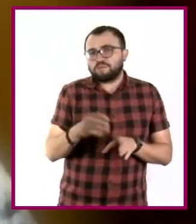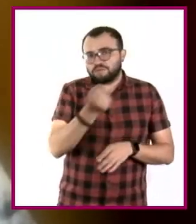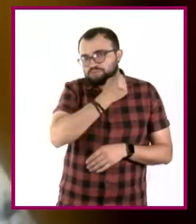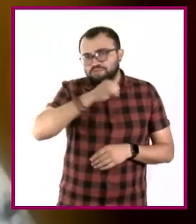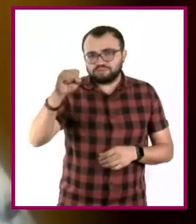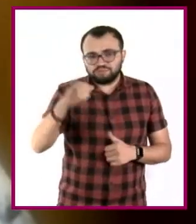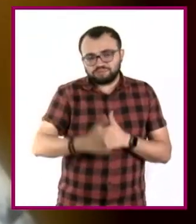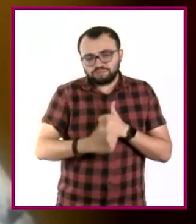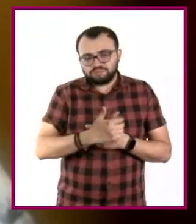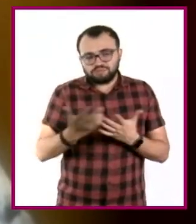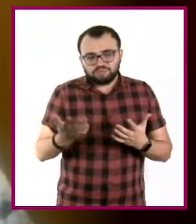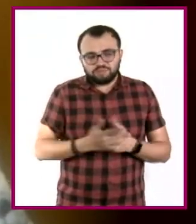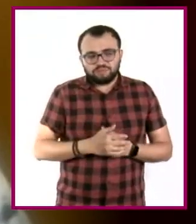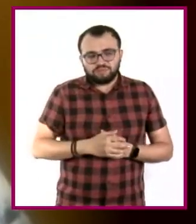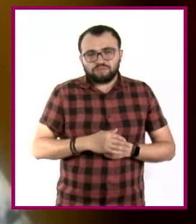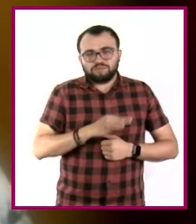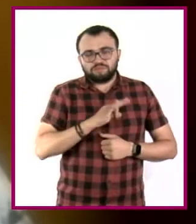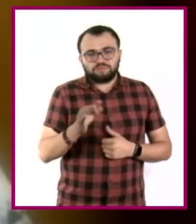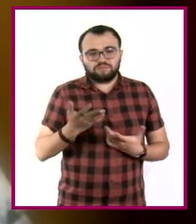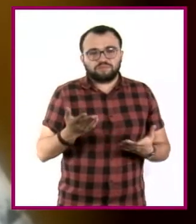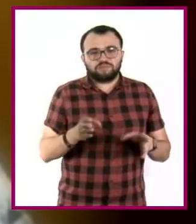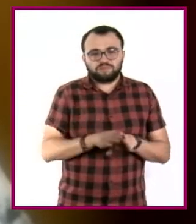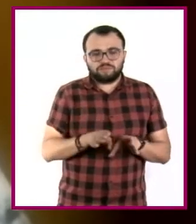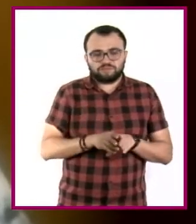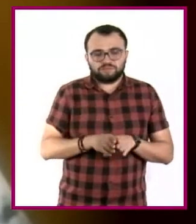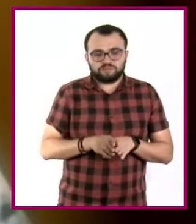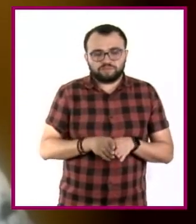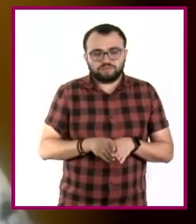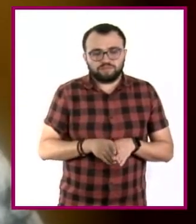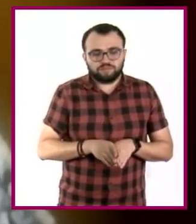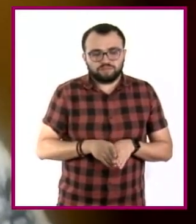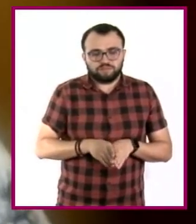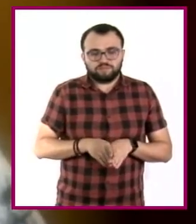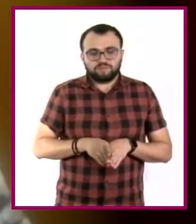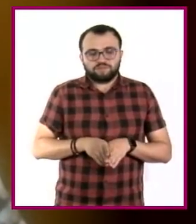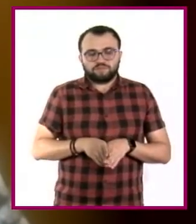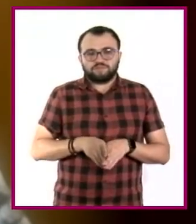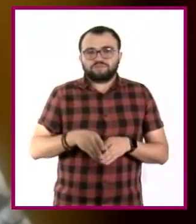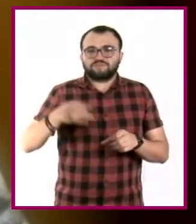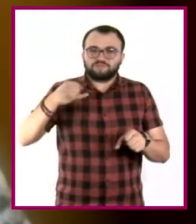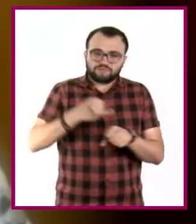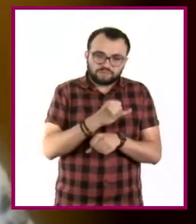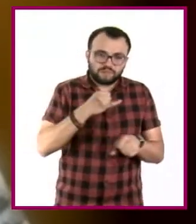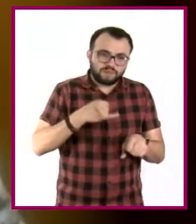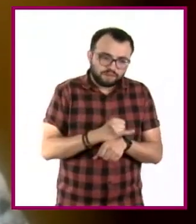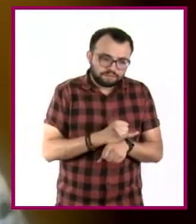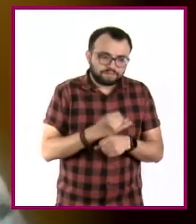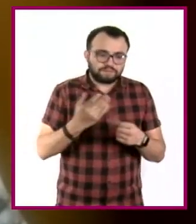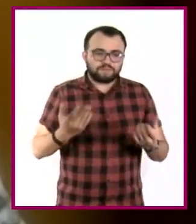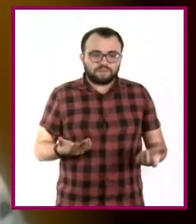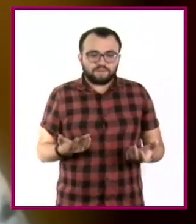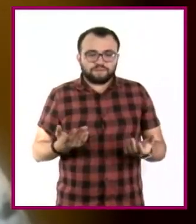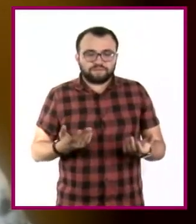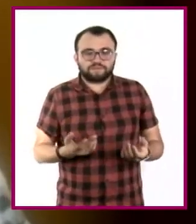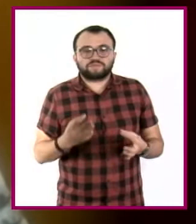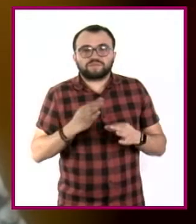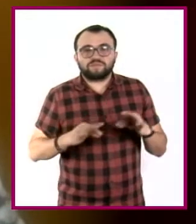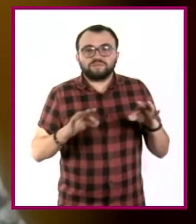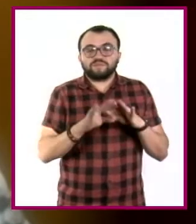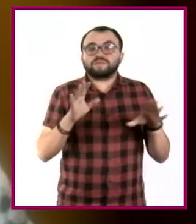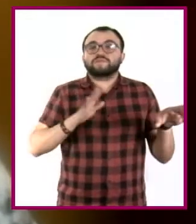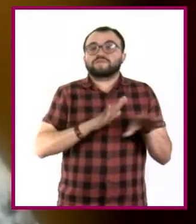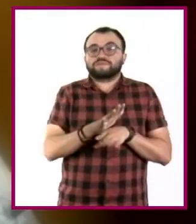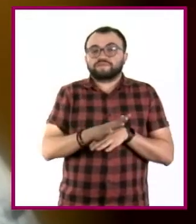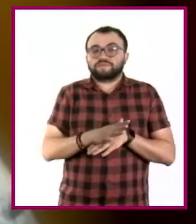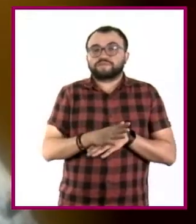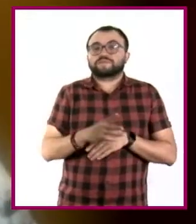alguna profesión, pueden ser ebanisterías, pueden ser ebanistas, herreros. Lo importante es que